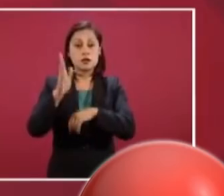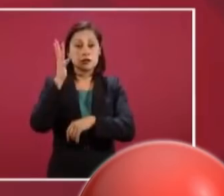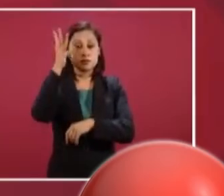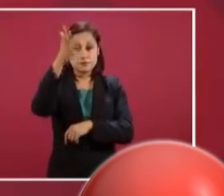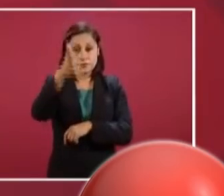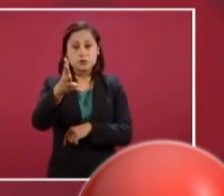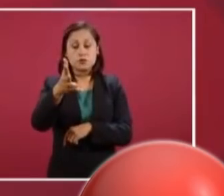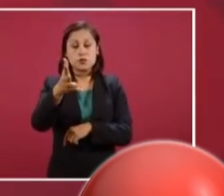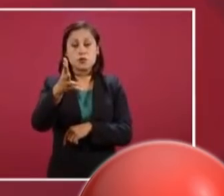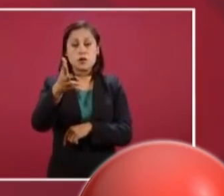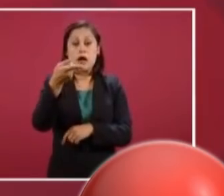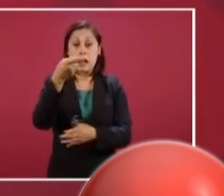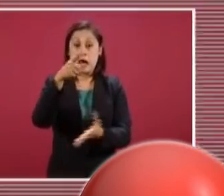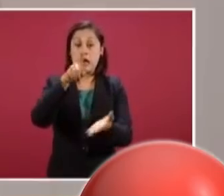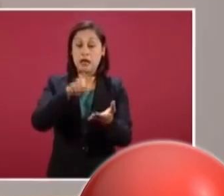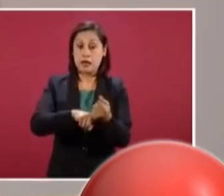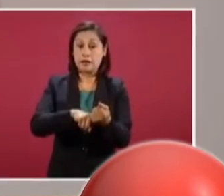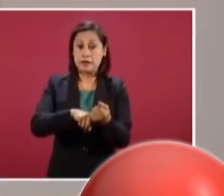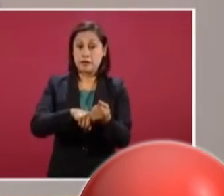participan